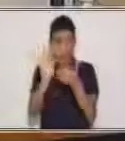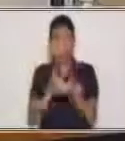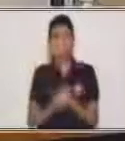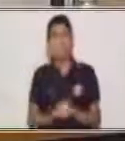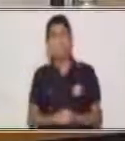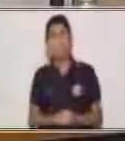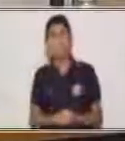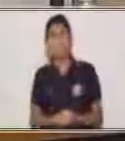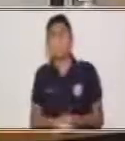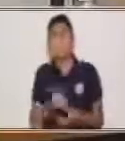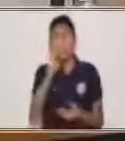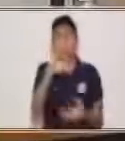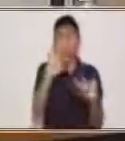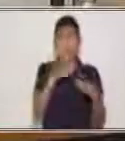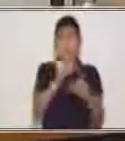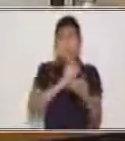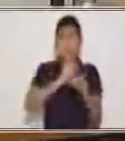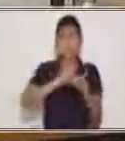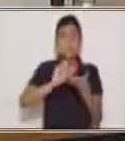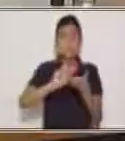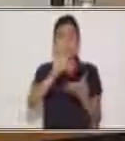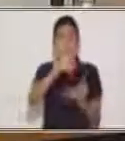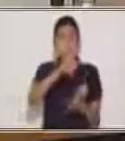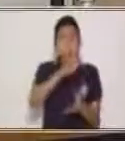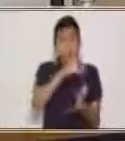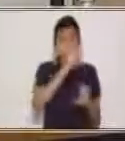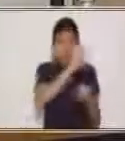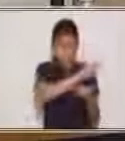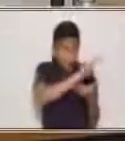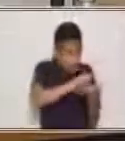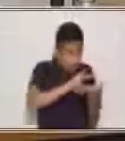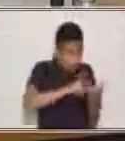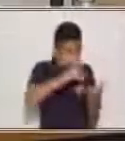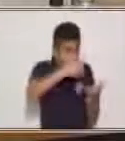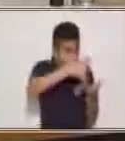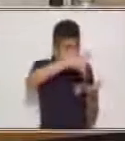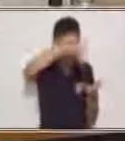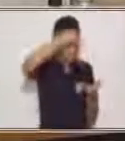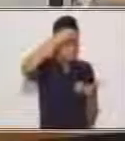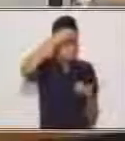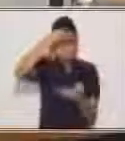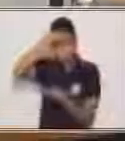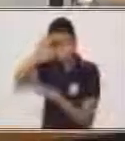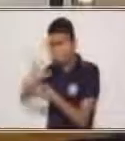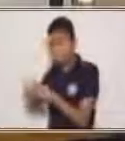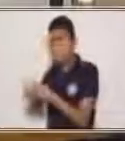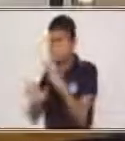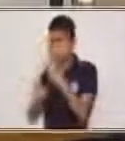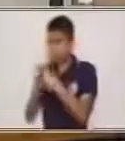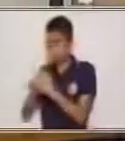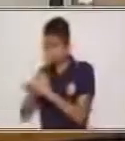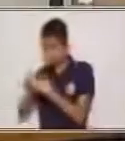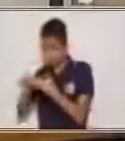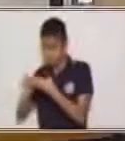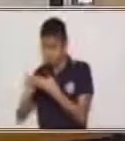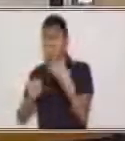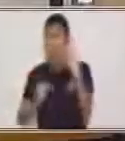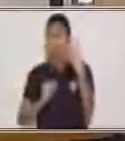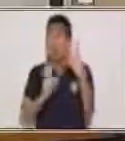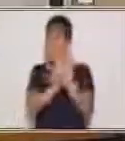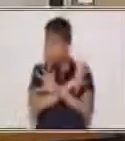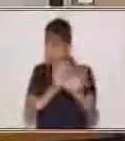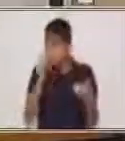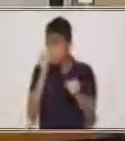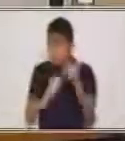escribiste de una forma determinada en la que tú estabas haciendo afirmaciones. Y por último, cuando ya terminamos